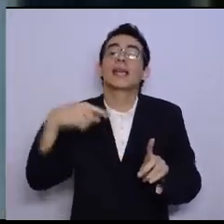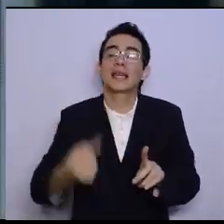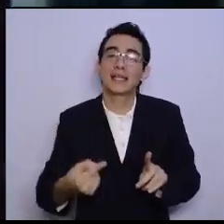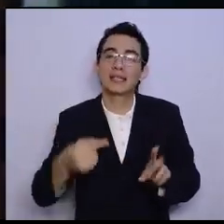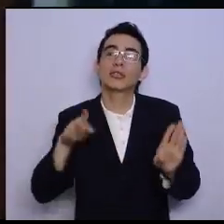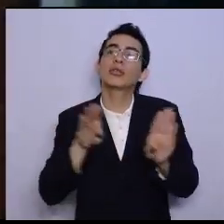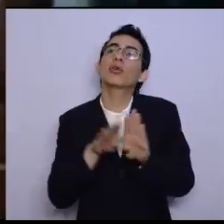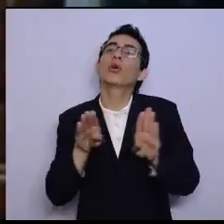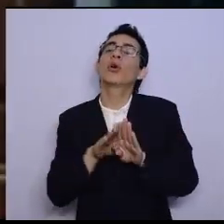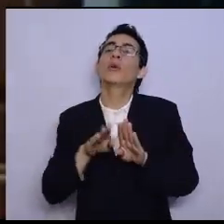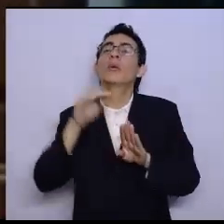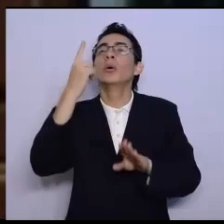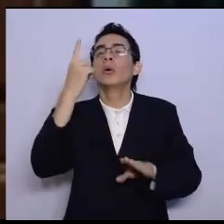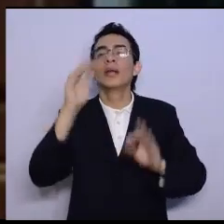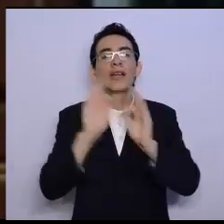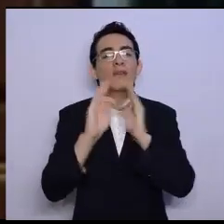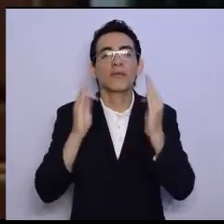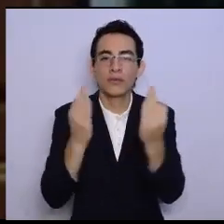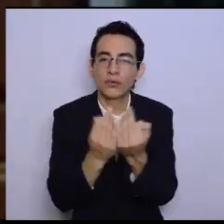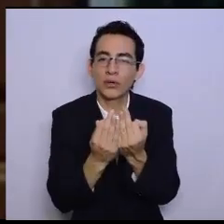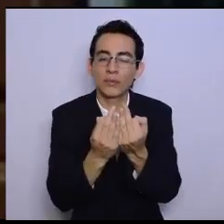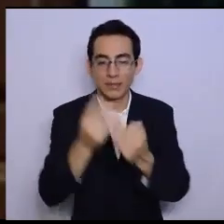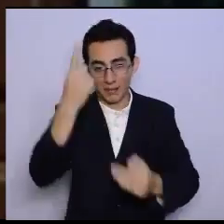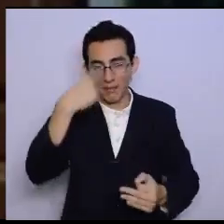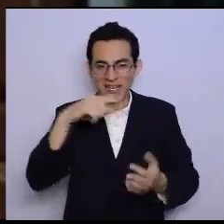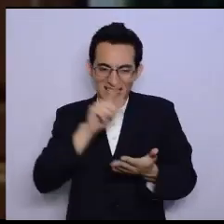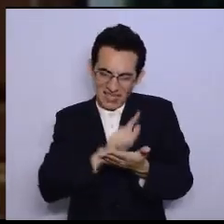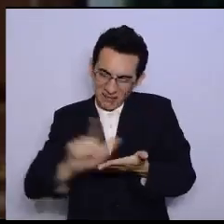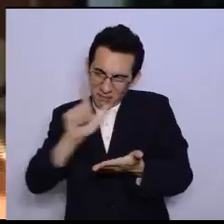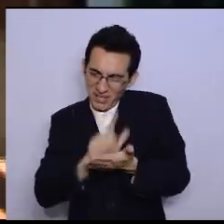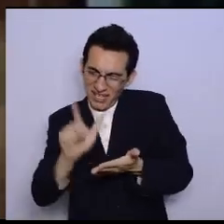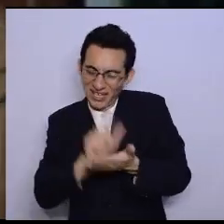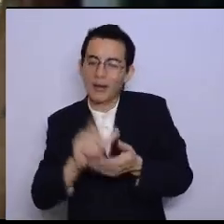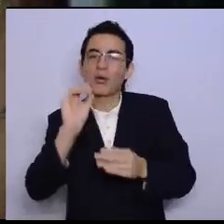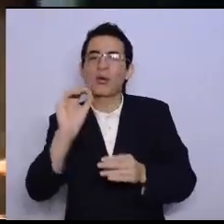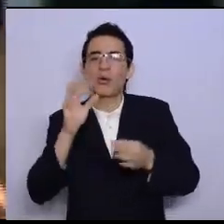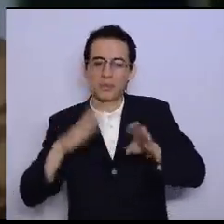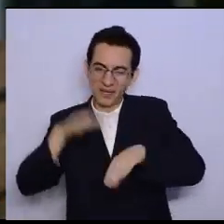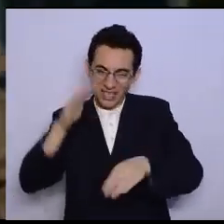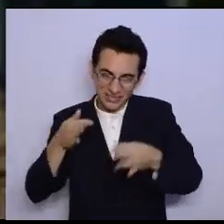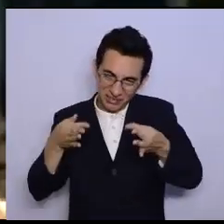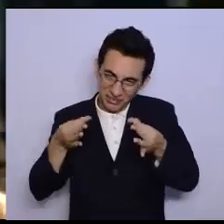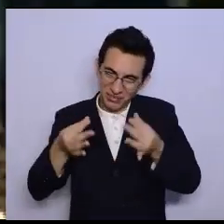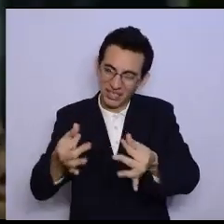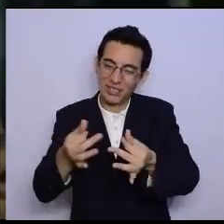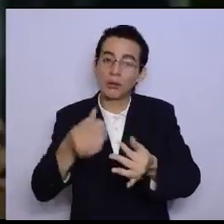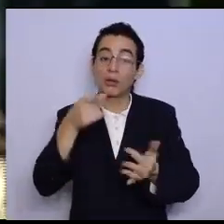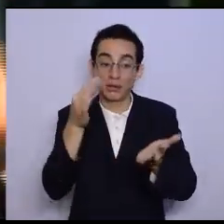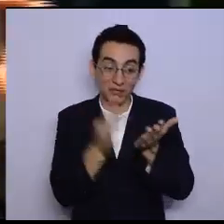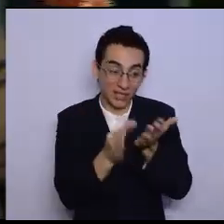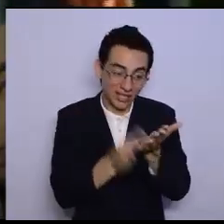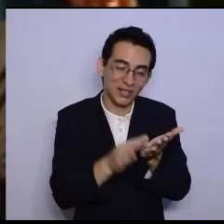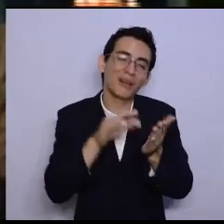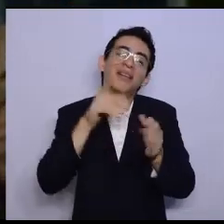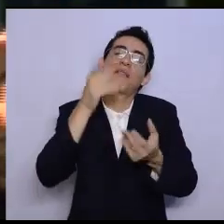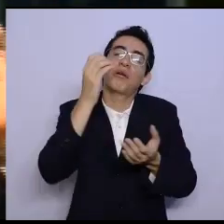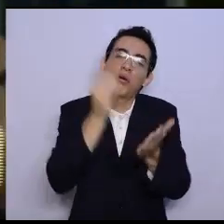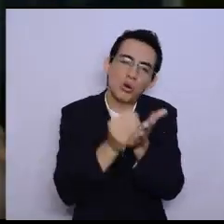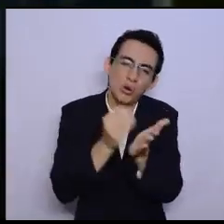forma de purificación del metal. En el caso de los cristianos significa pasar por el crisol,